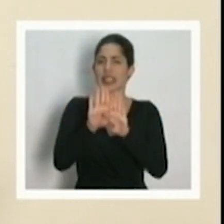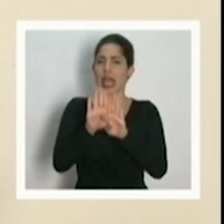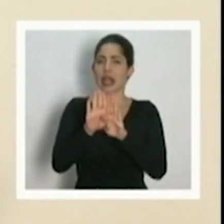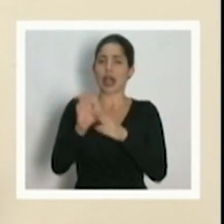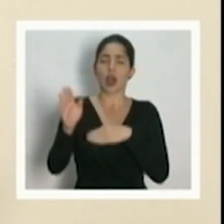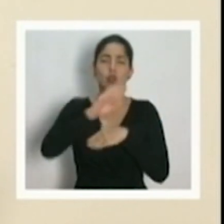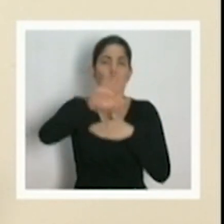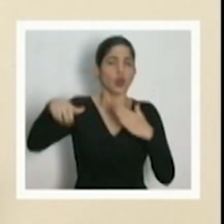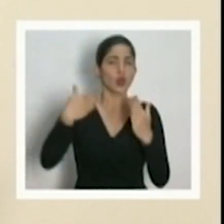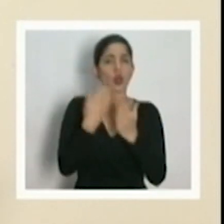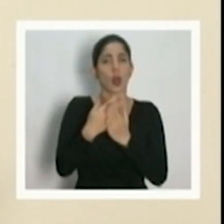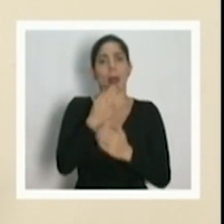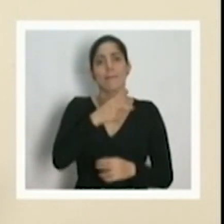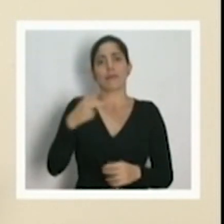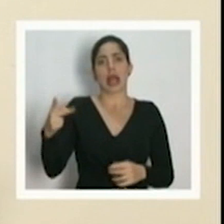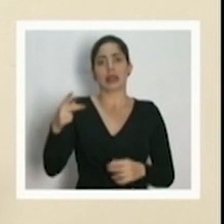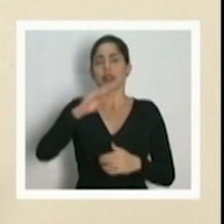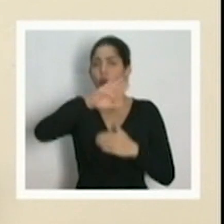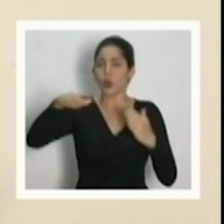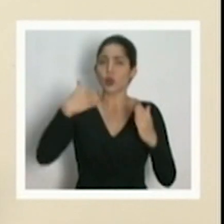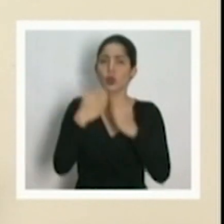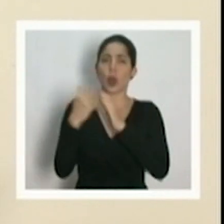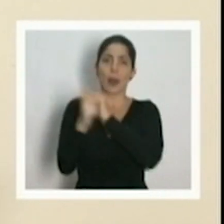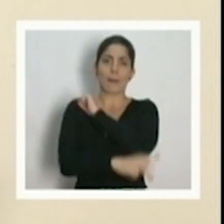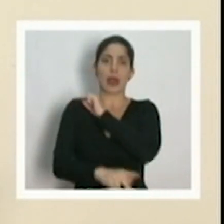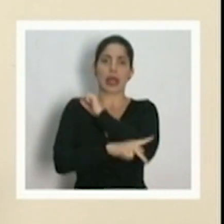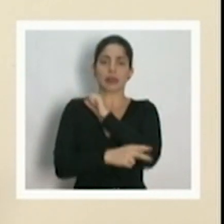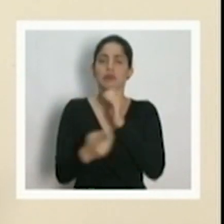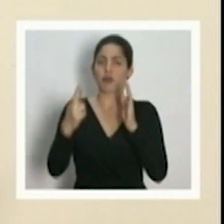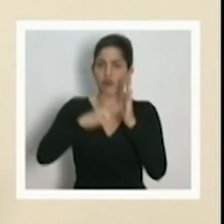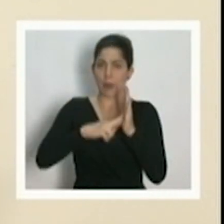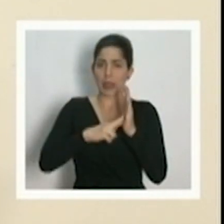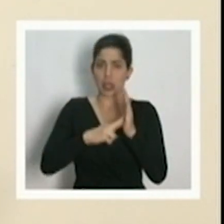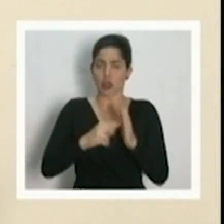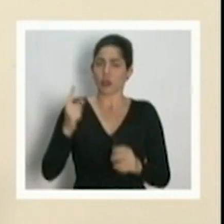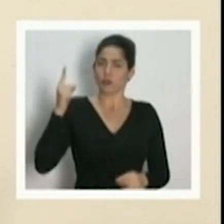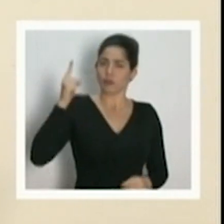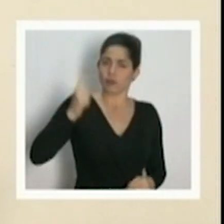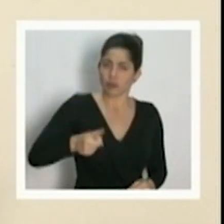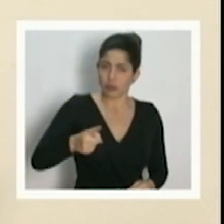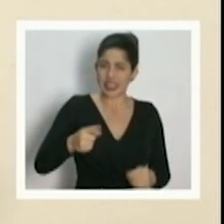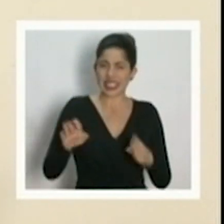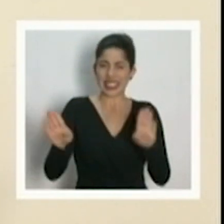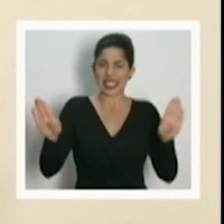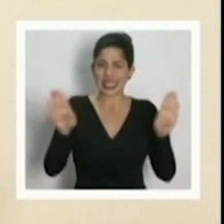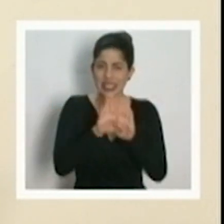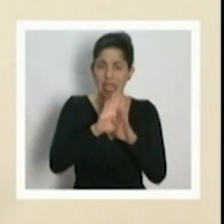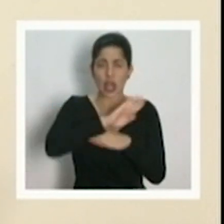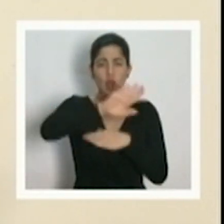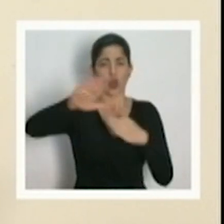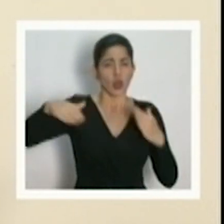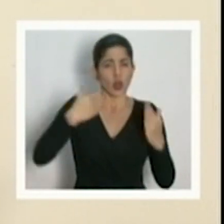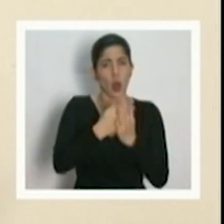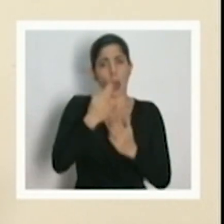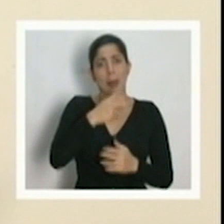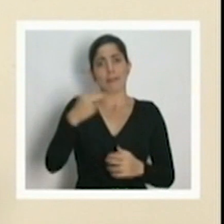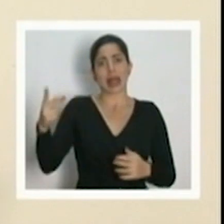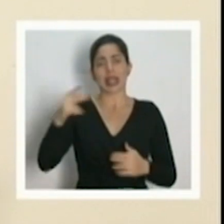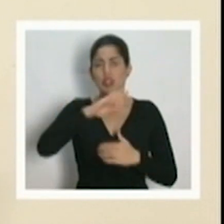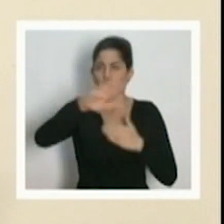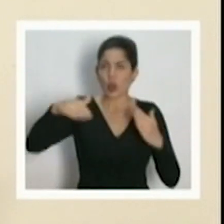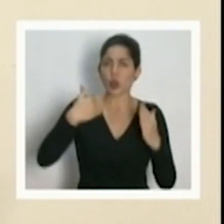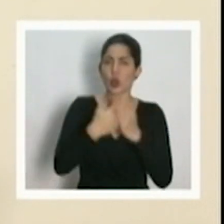total de playas en todo el país. Repito, se instruye el cierre de playas en todo el